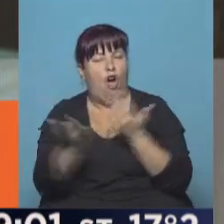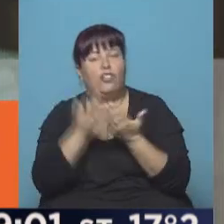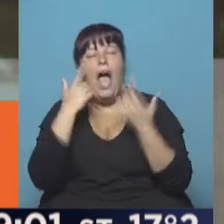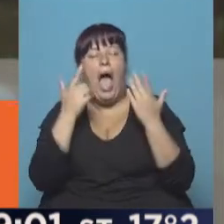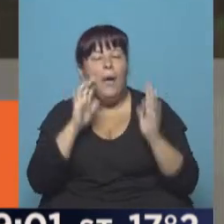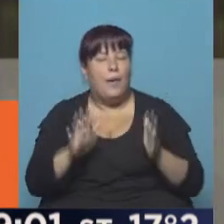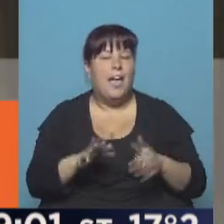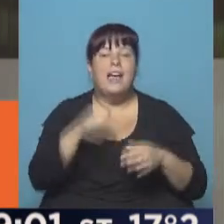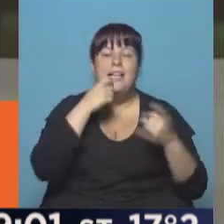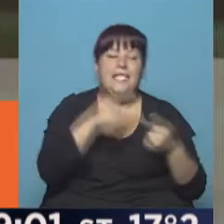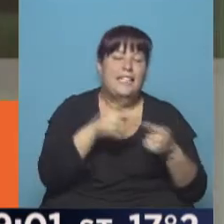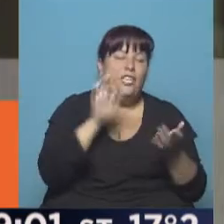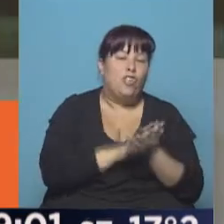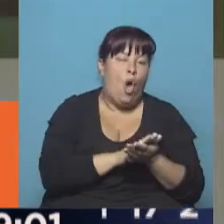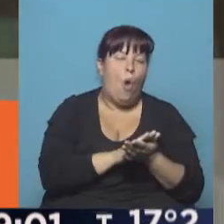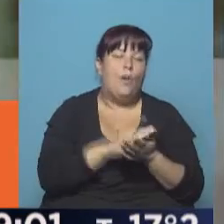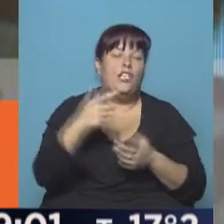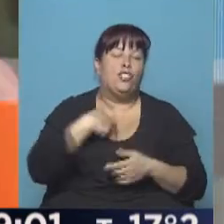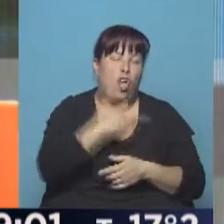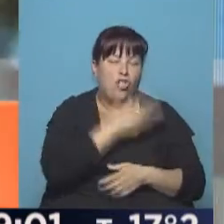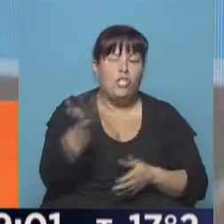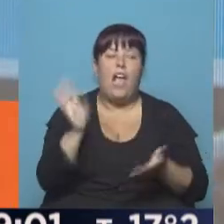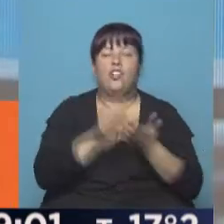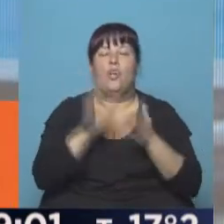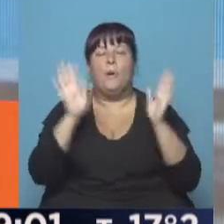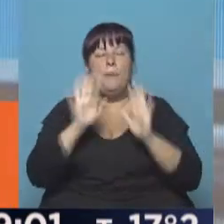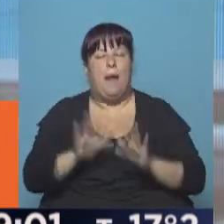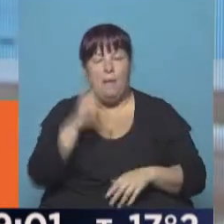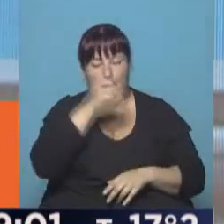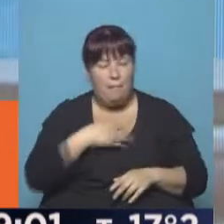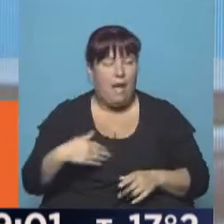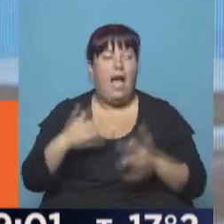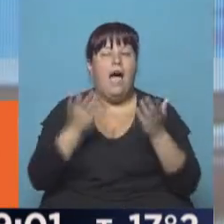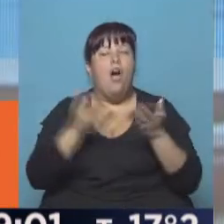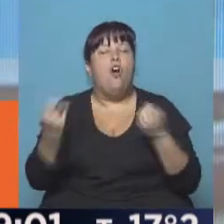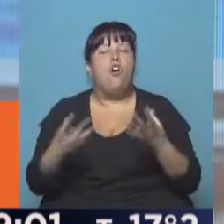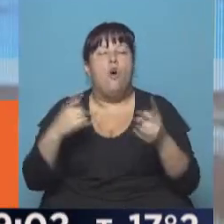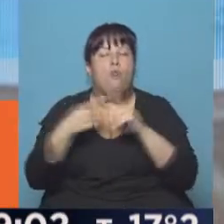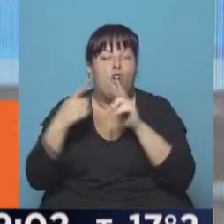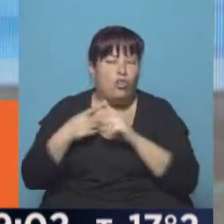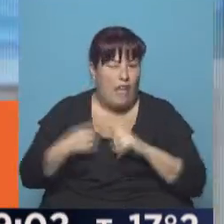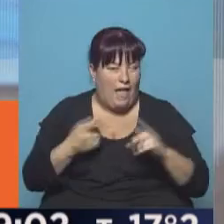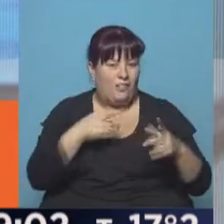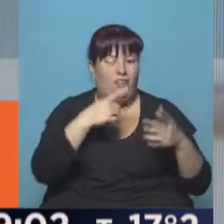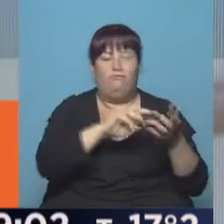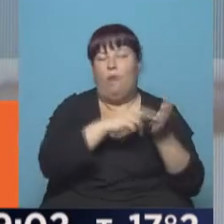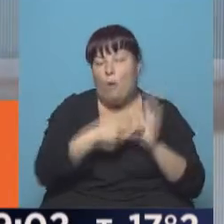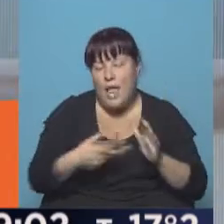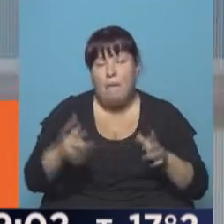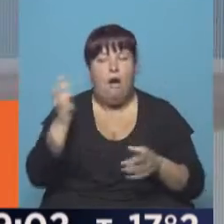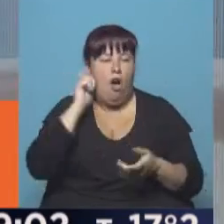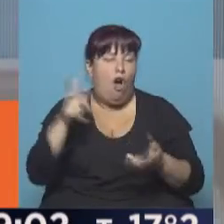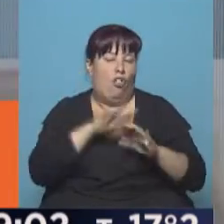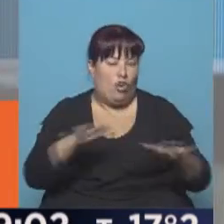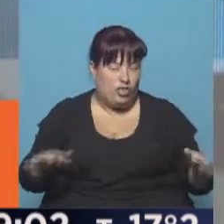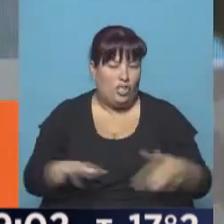de ver si esto tiene que ver con sectores sociales y tienen que ver con la formación de los padres digamos cómo se vinculan las dificultades los éxitos